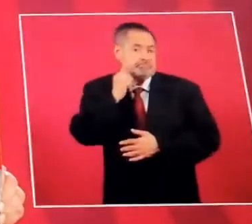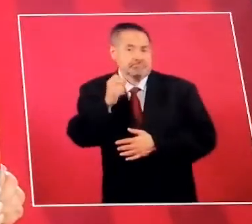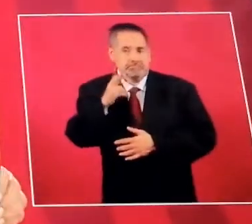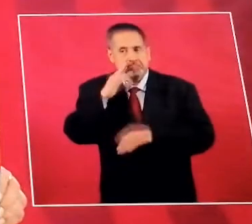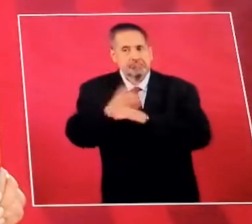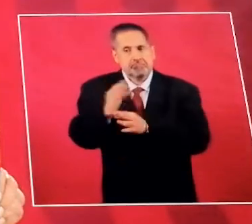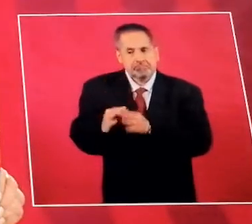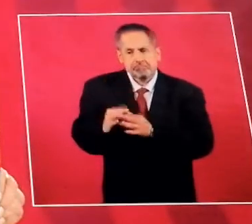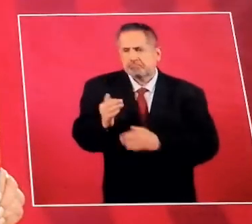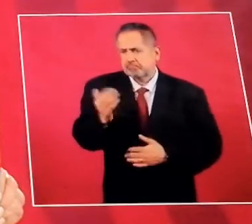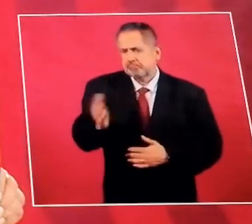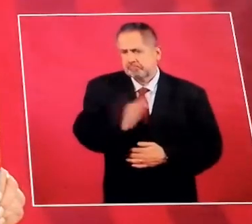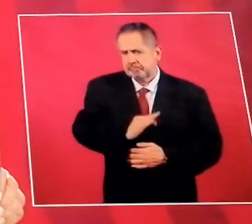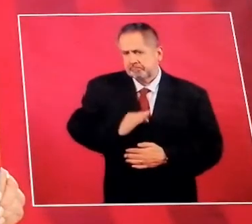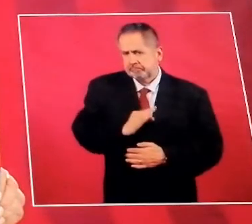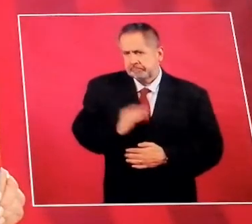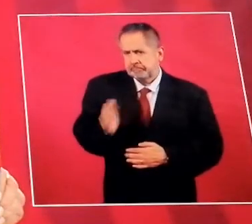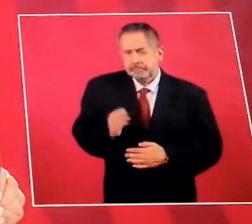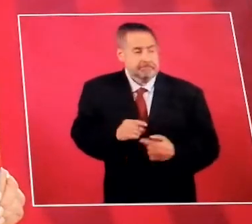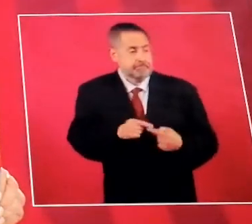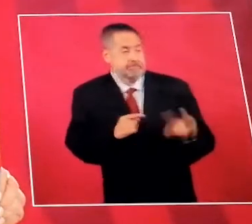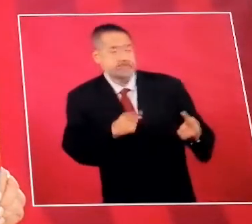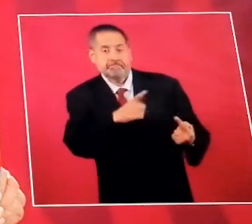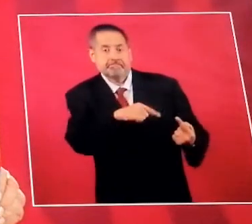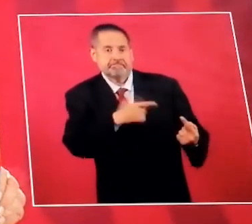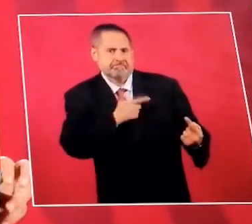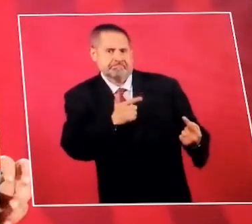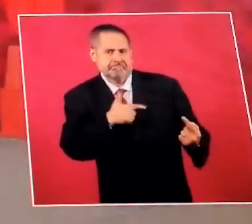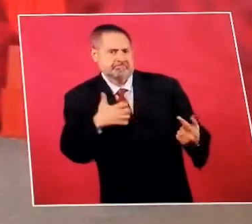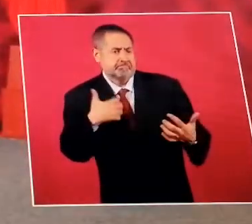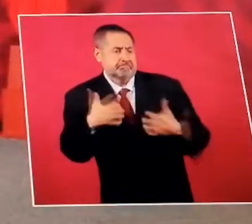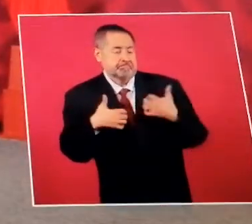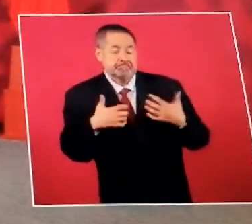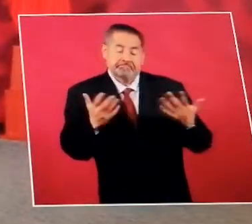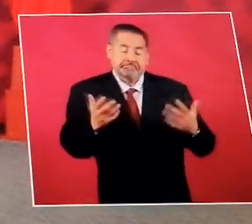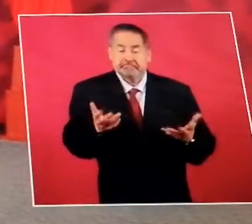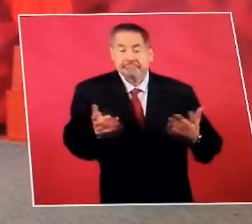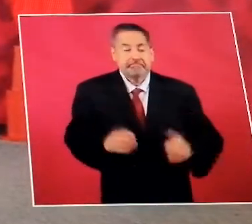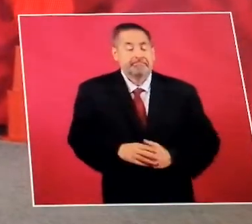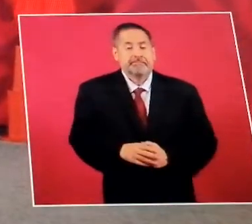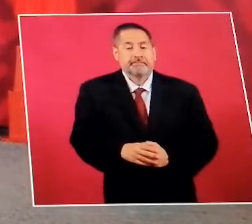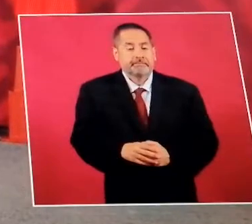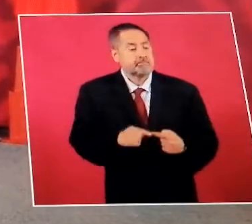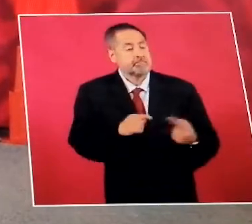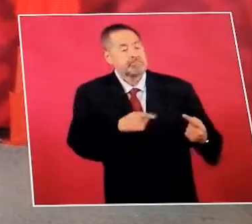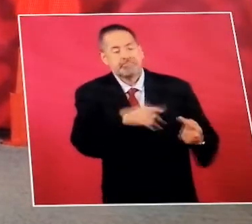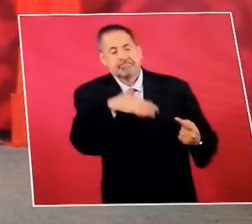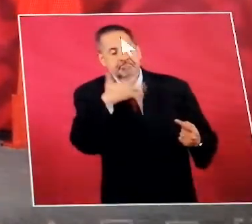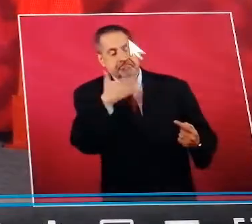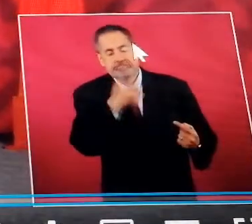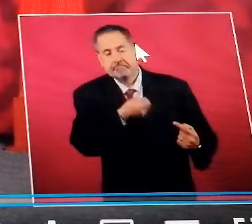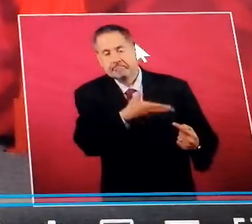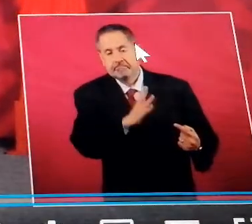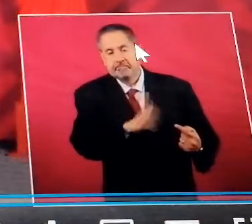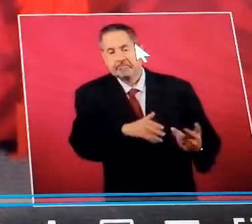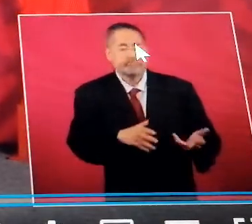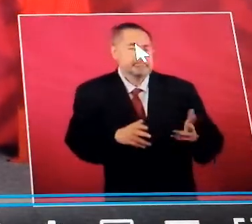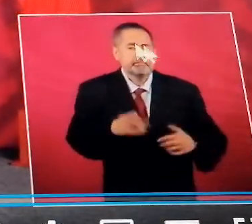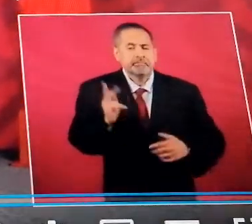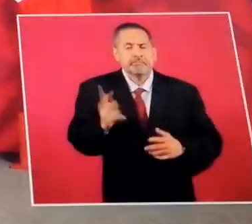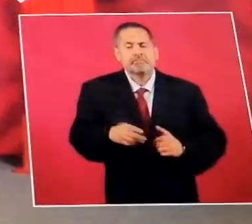le guste a nuestros adversarios, a los conservadores corruptos,